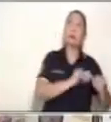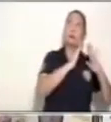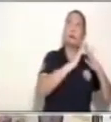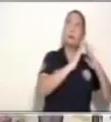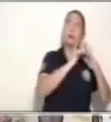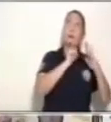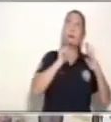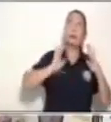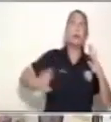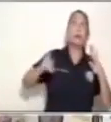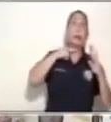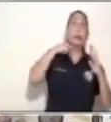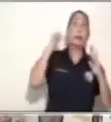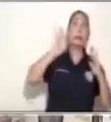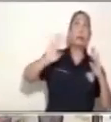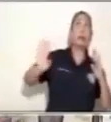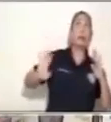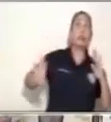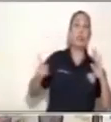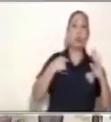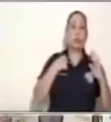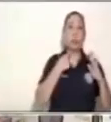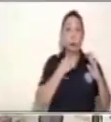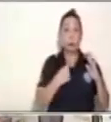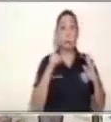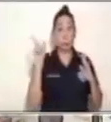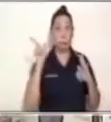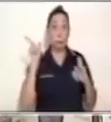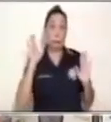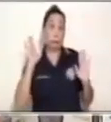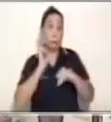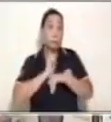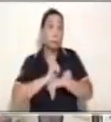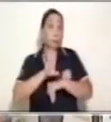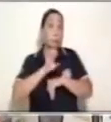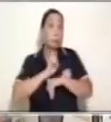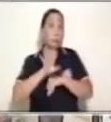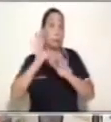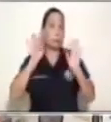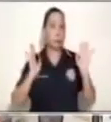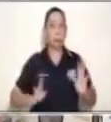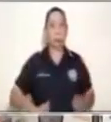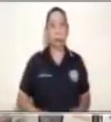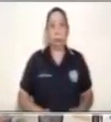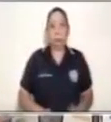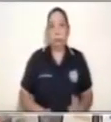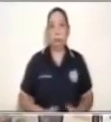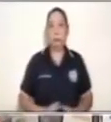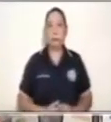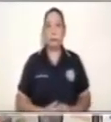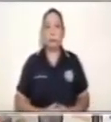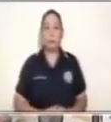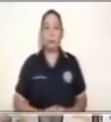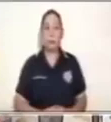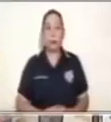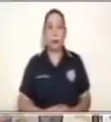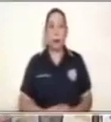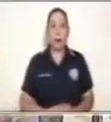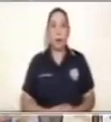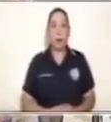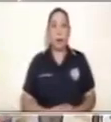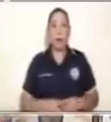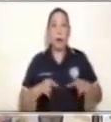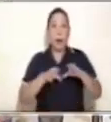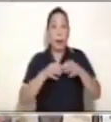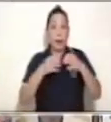y quiero ser una persona grande e importante en la vida. Entonces, ya les